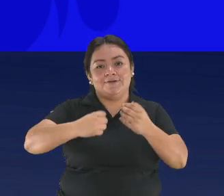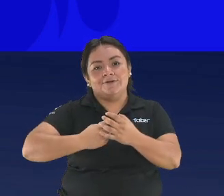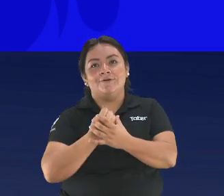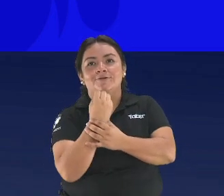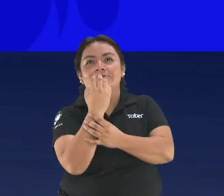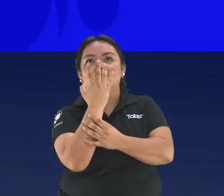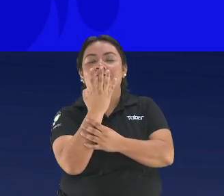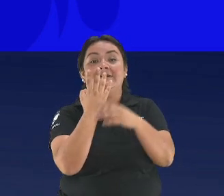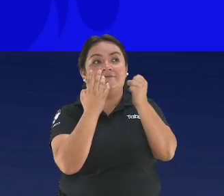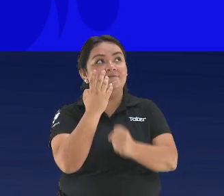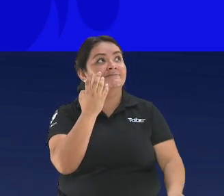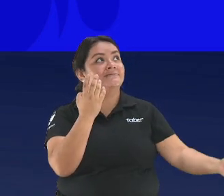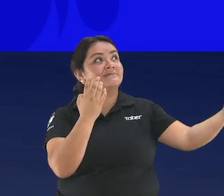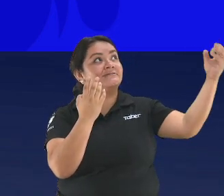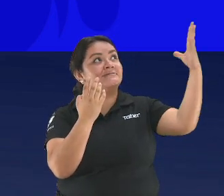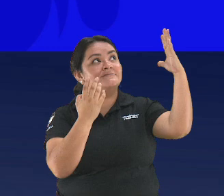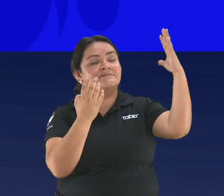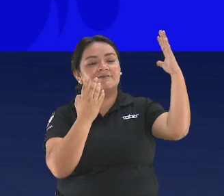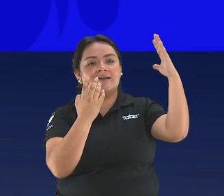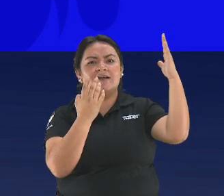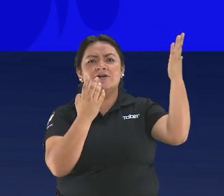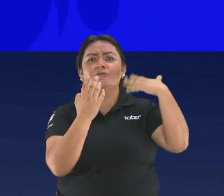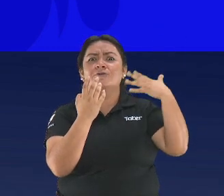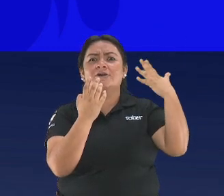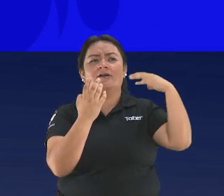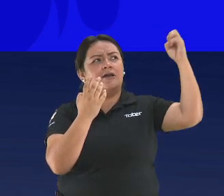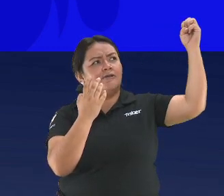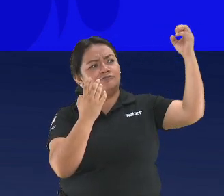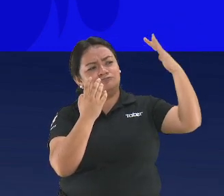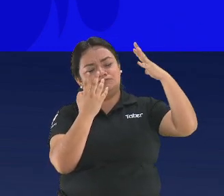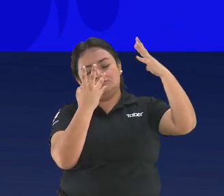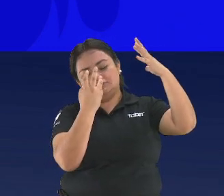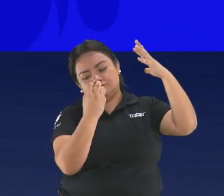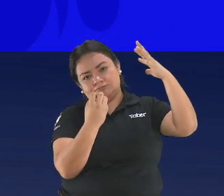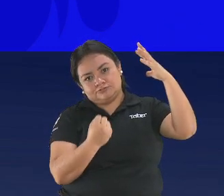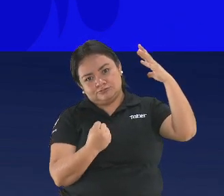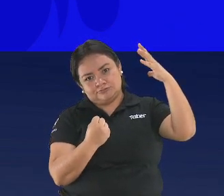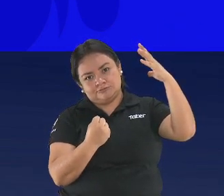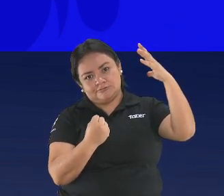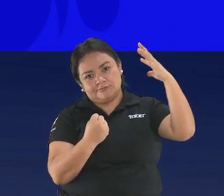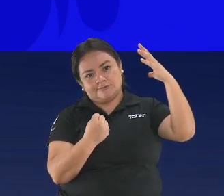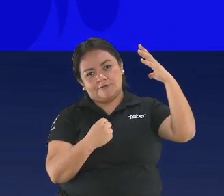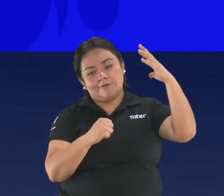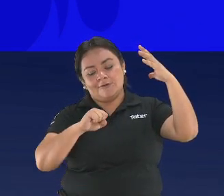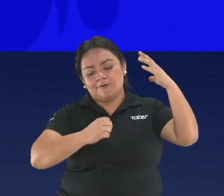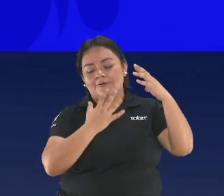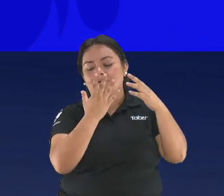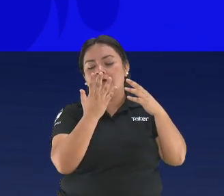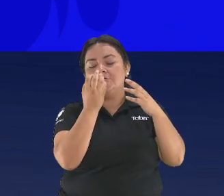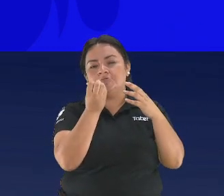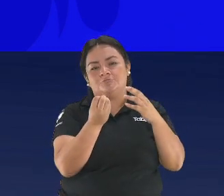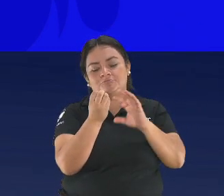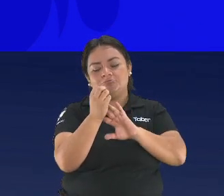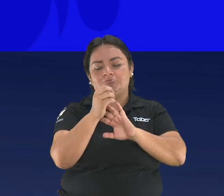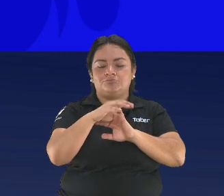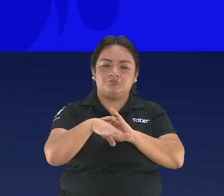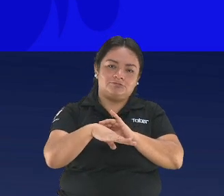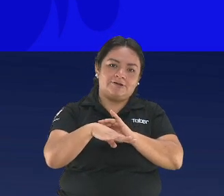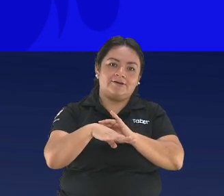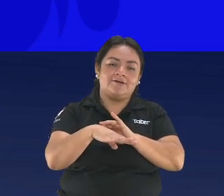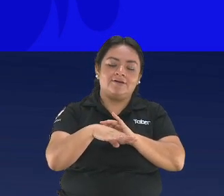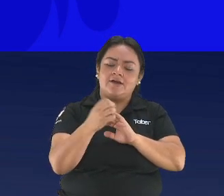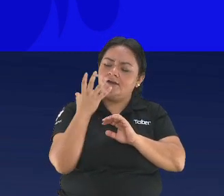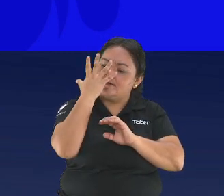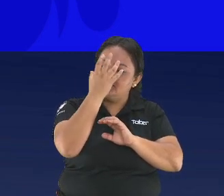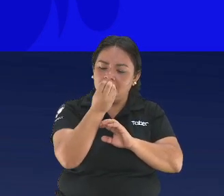cuando sale el sol con el calor abrazador la hierba se seca su flor se cae y perece su